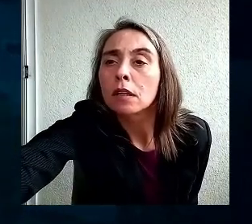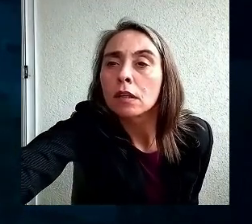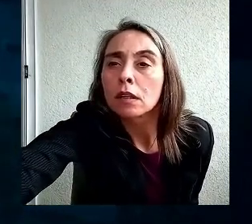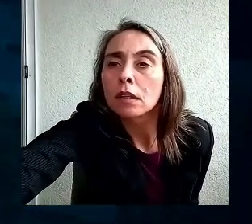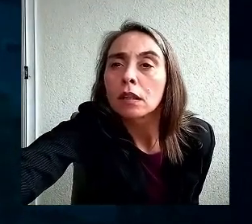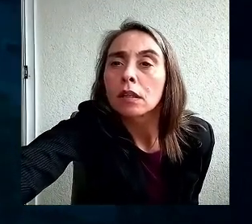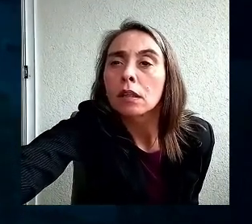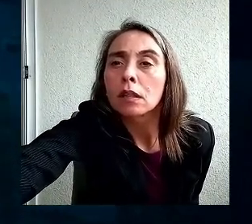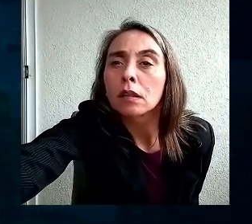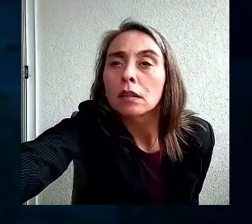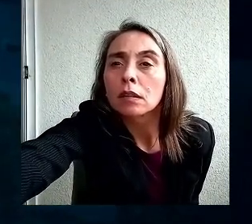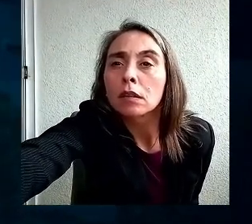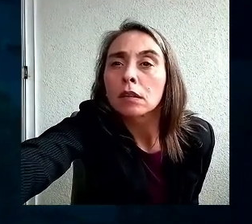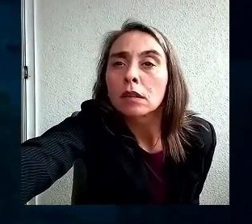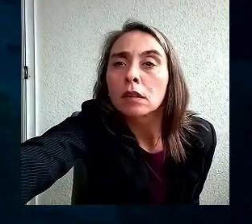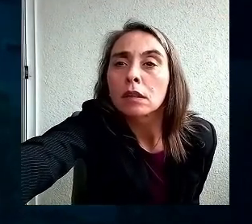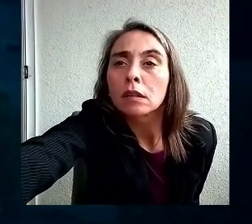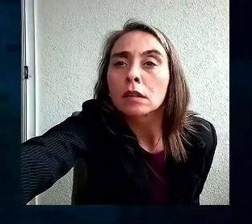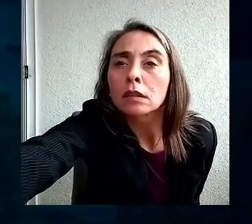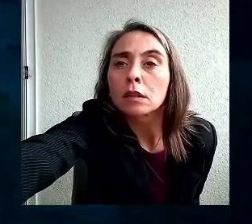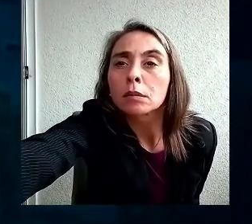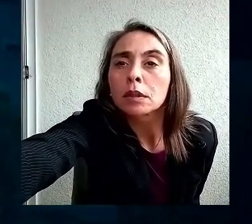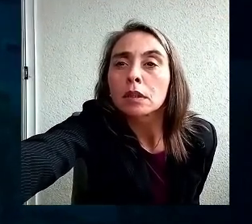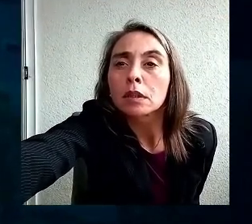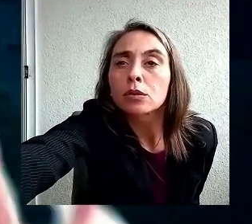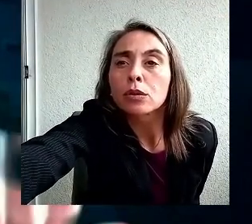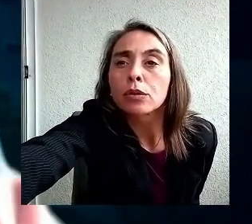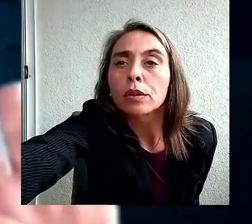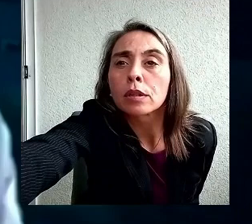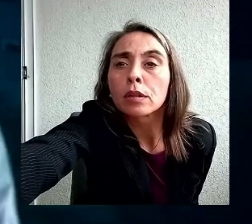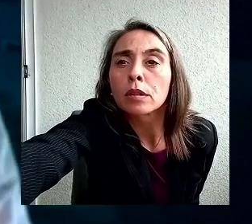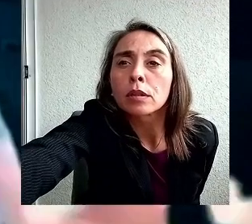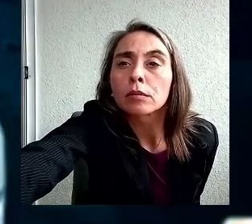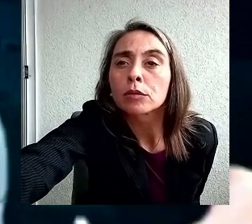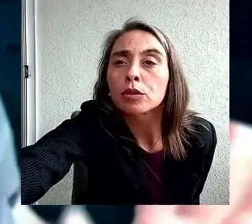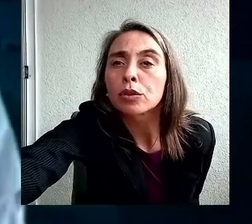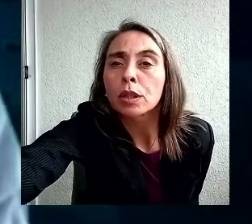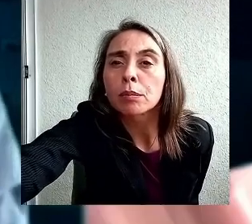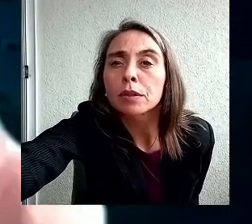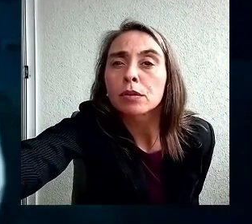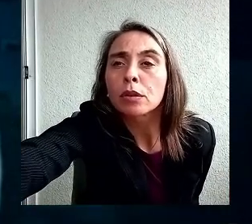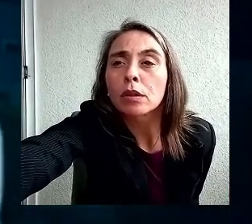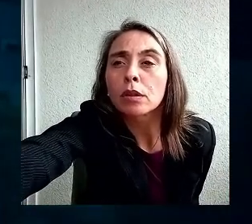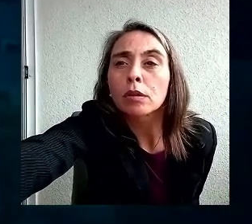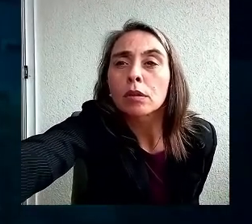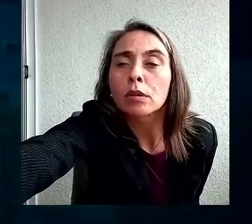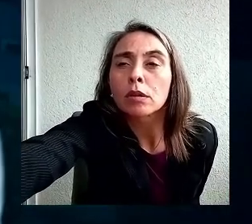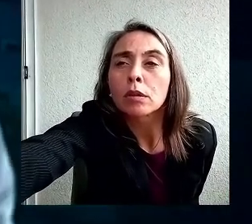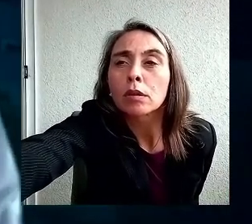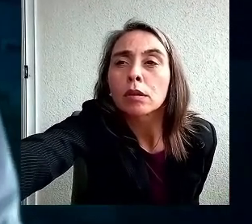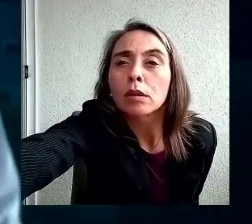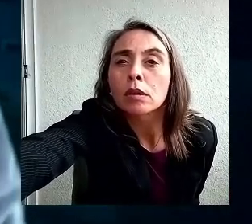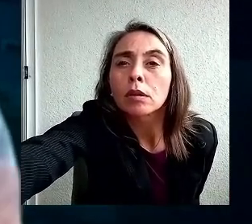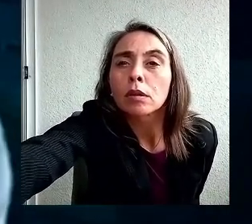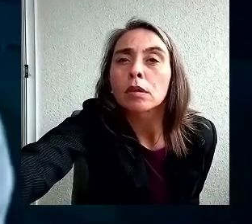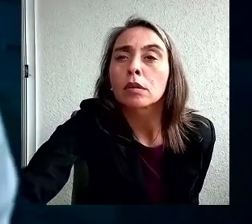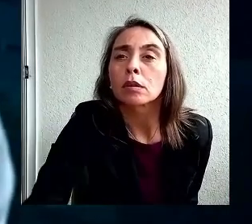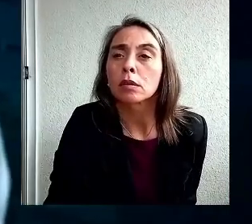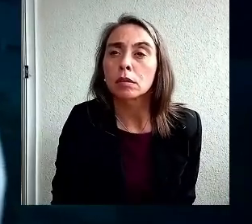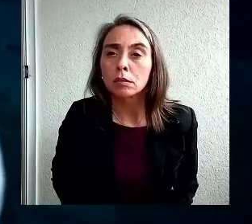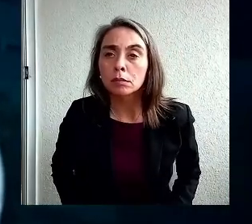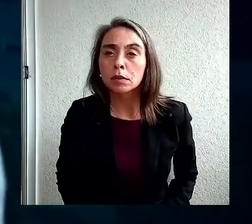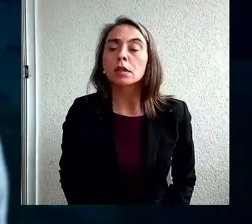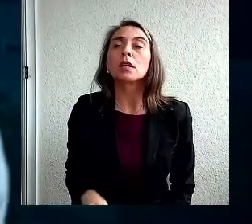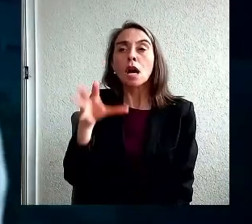adaptación y resiliencia, que es como decir, fíjate, no vamos a cambiar esta cuestión, se nos viene el cambio climático y tenemos que aprender a vivir con él de cierta manera,